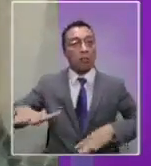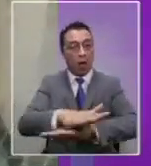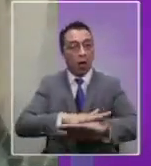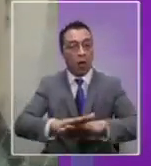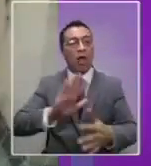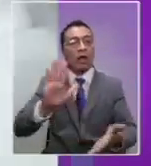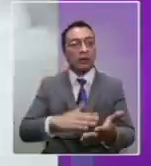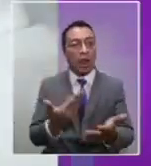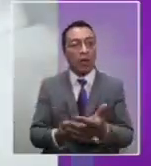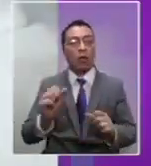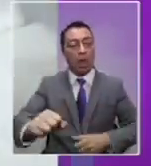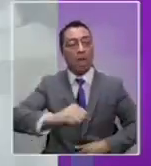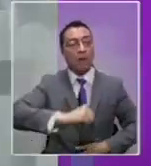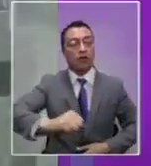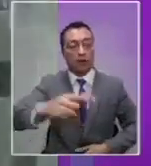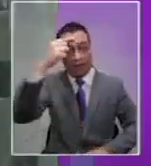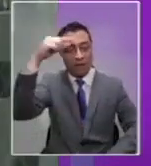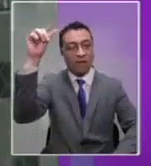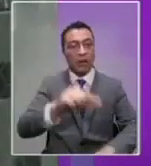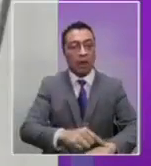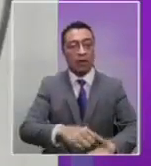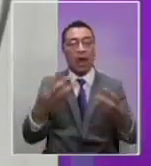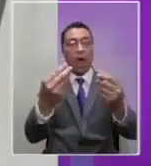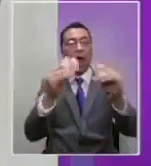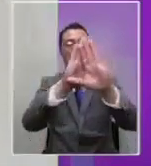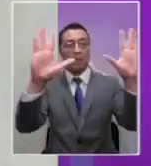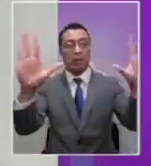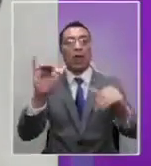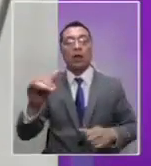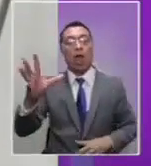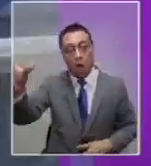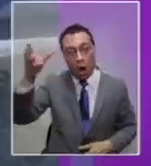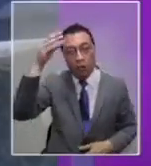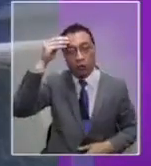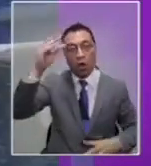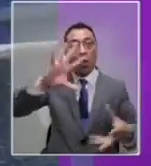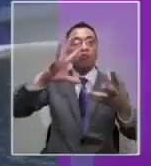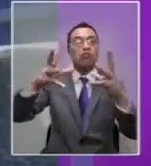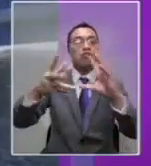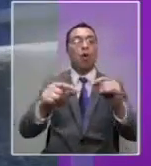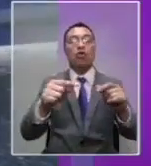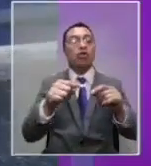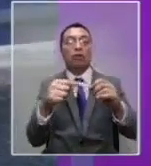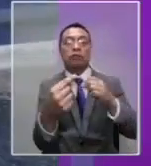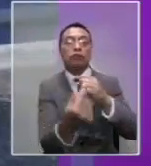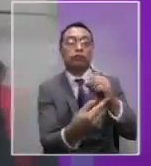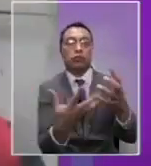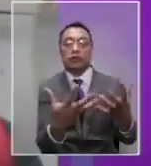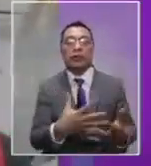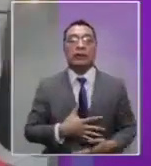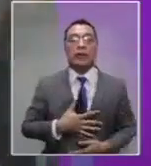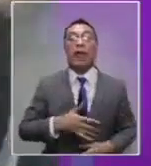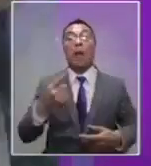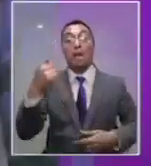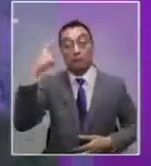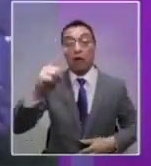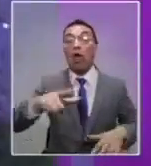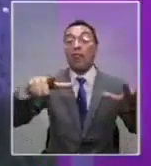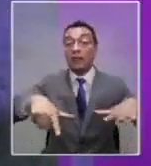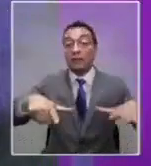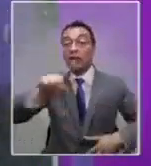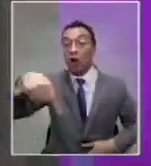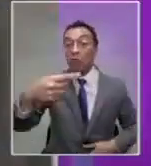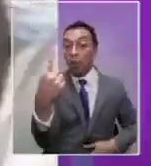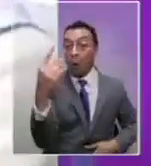el cuidado de la salud, la prevención de las enfermedades, el medio ambiente y la comprensión del mundo que nos rodea. Sin embargo, tan solo